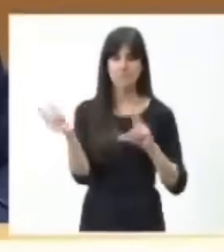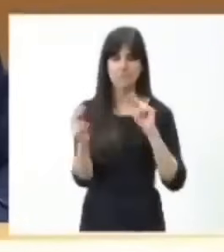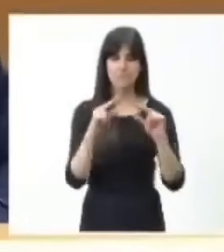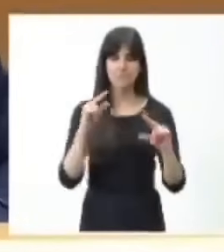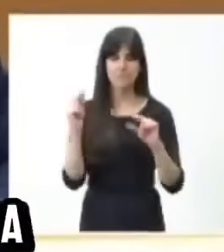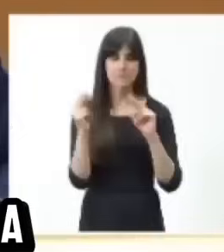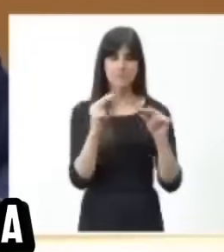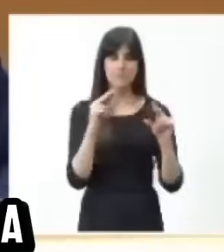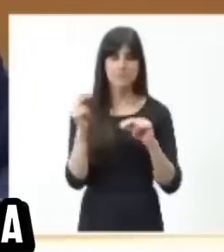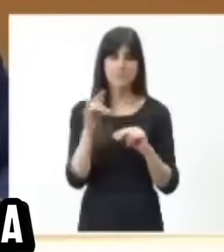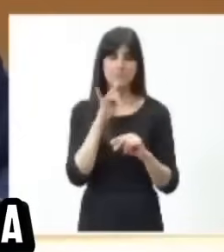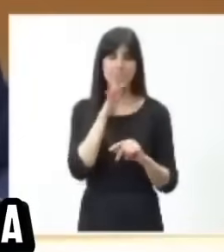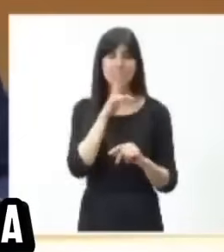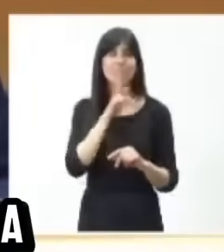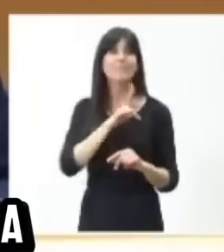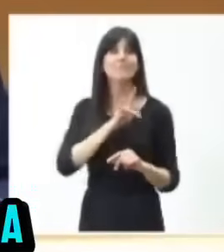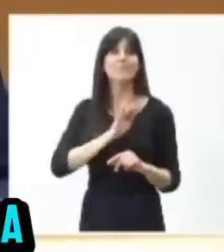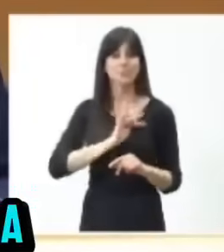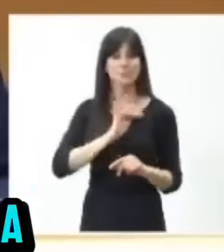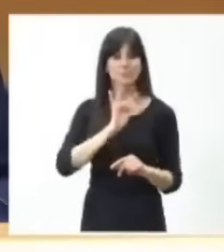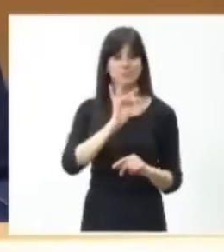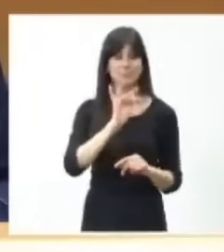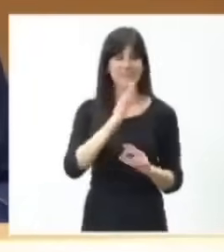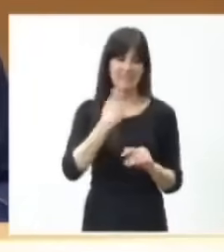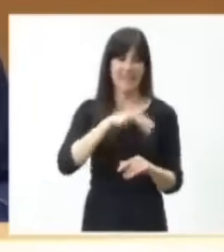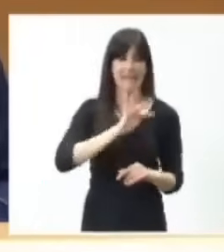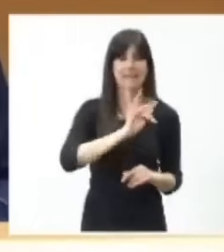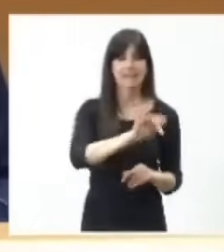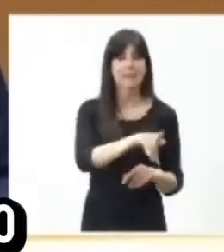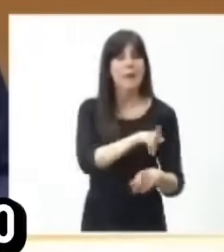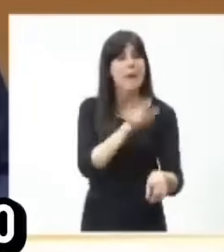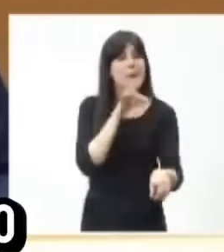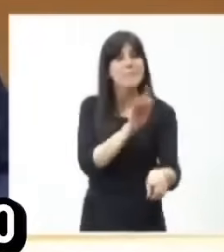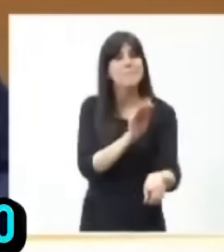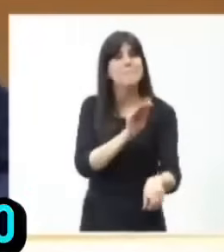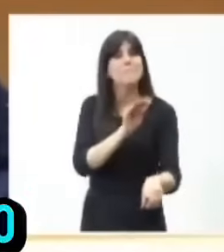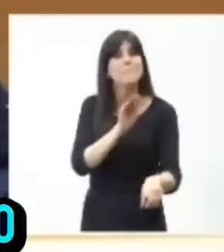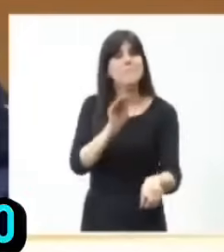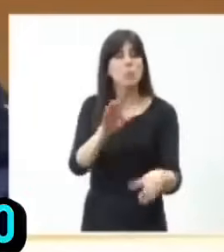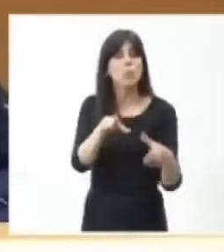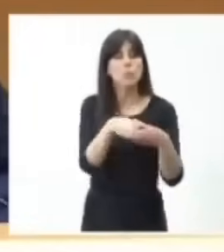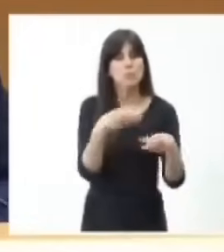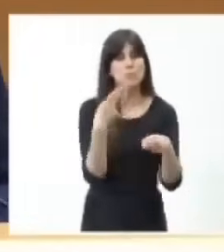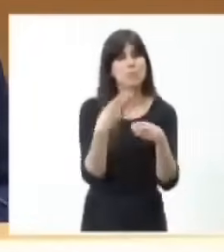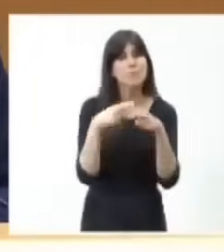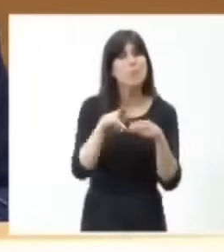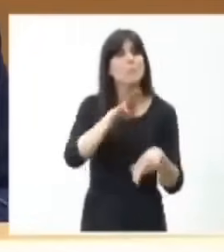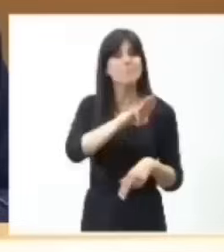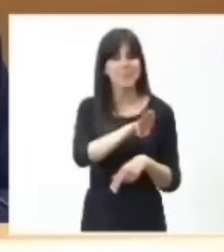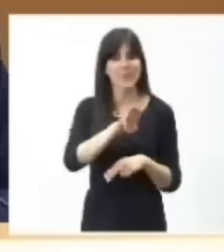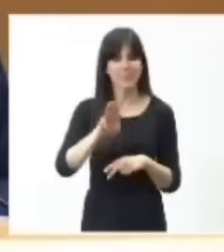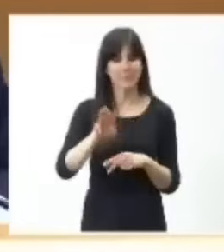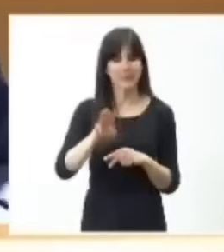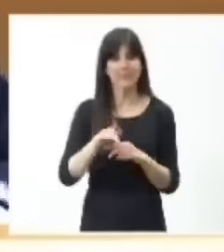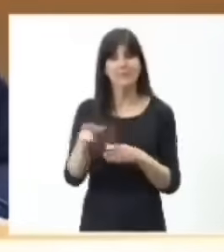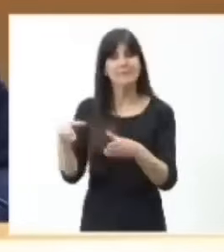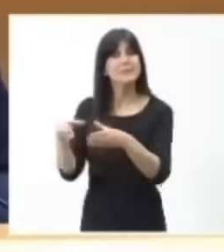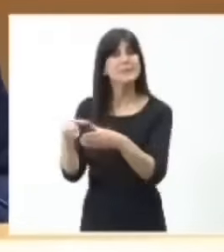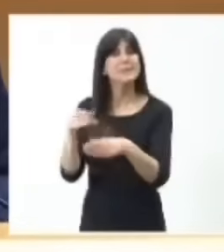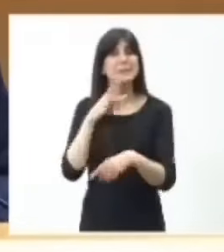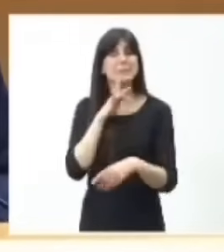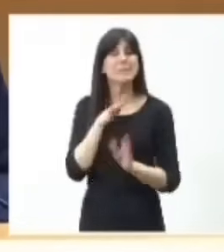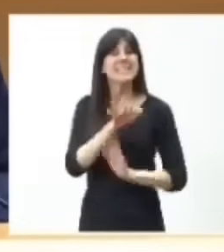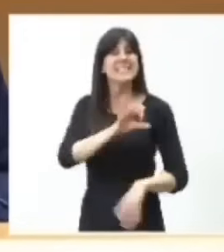Señorías, a continuación corresponde formular la siguiente pregunta del Grupo Parlamentario Popular a la senadora